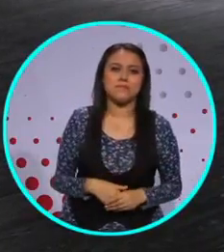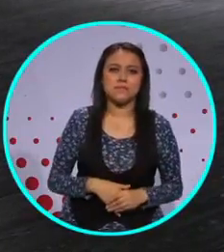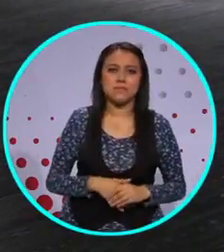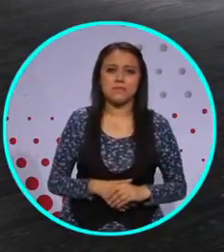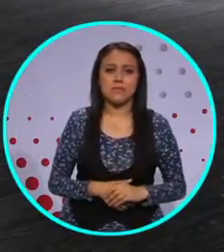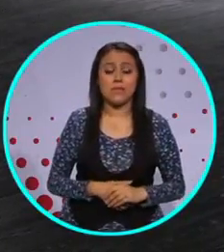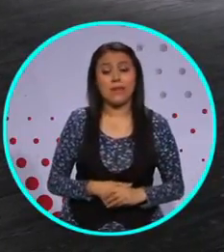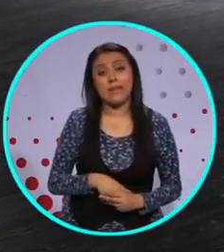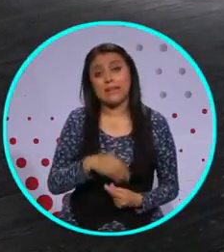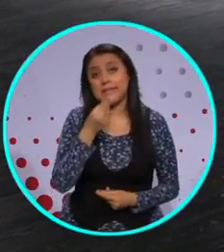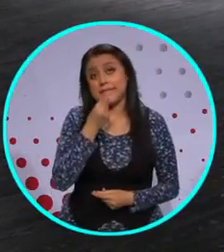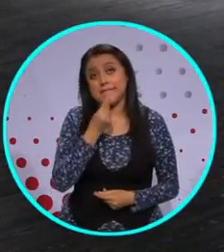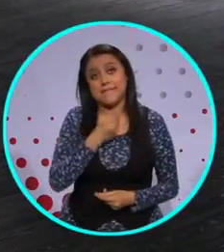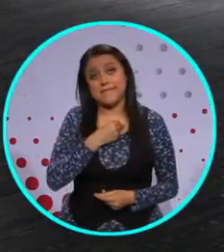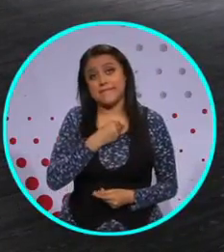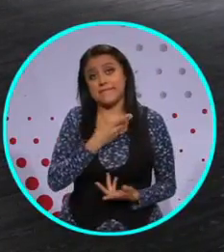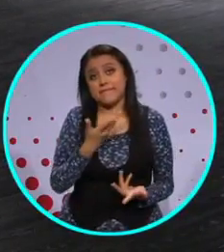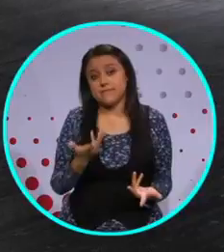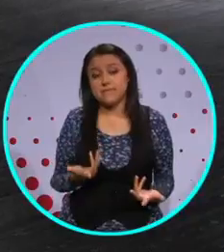mismo